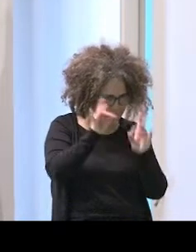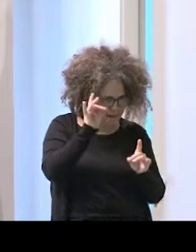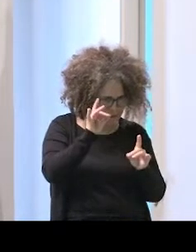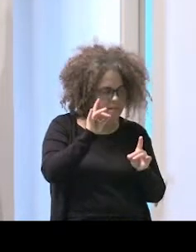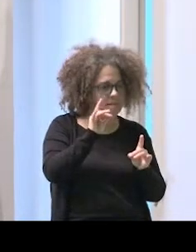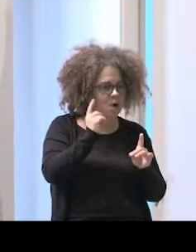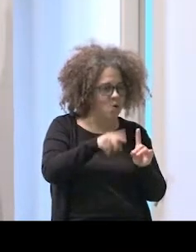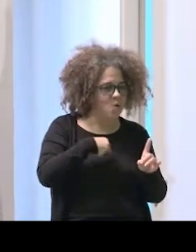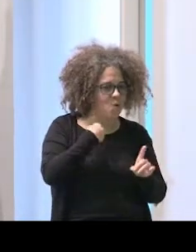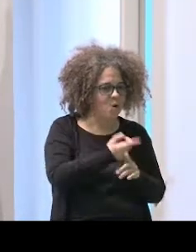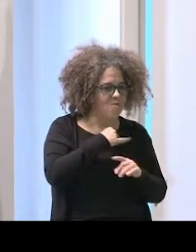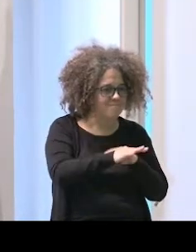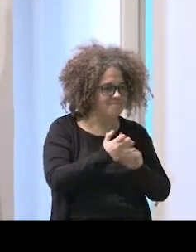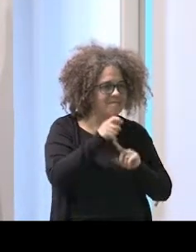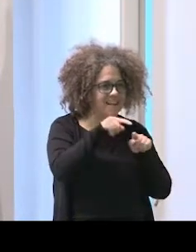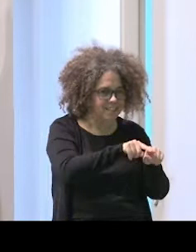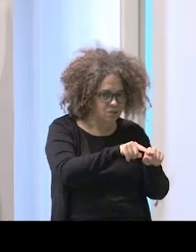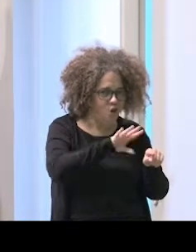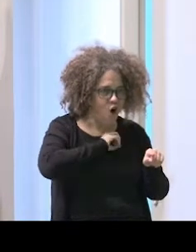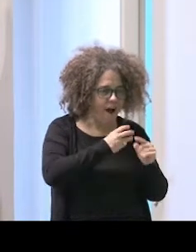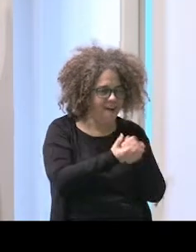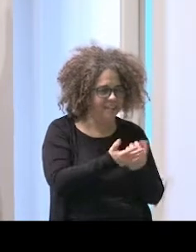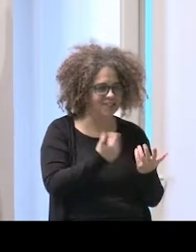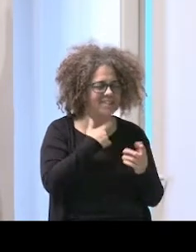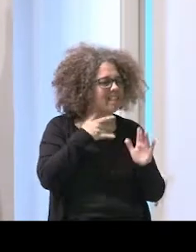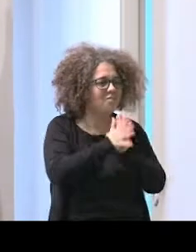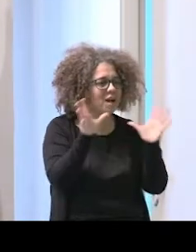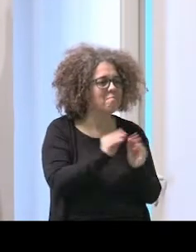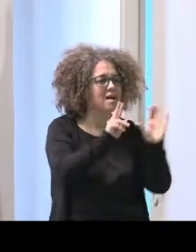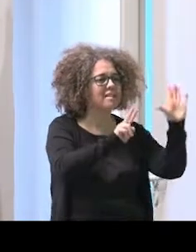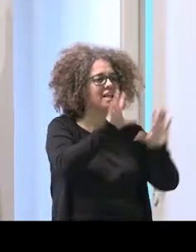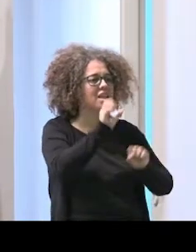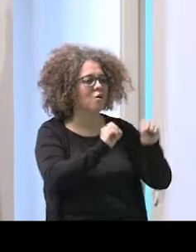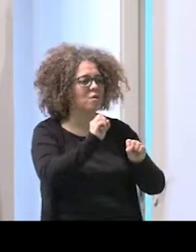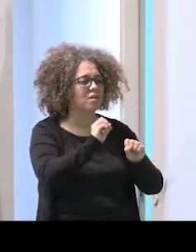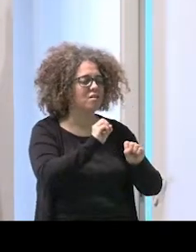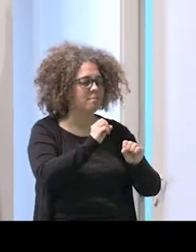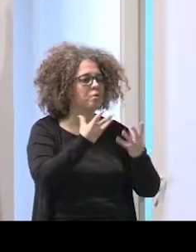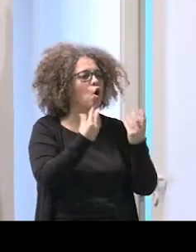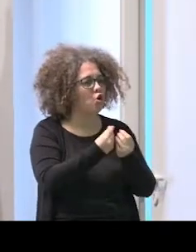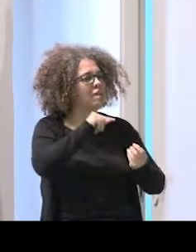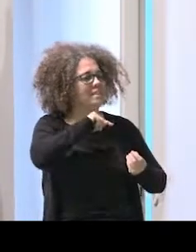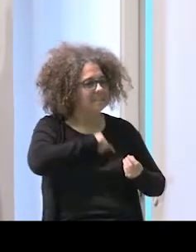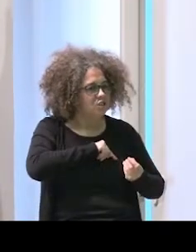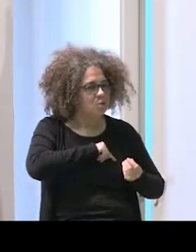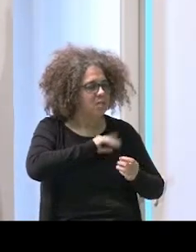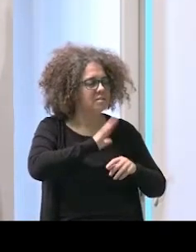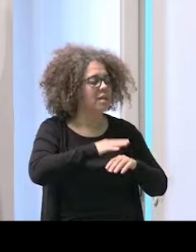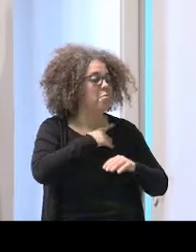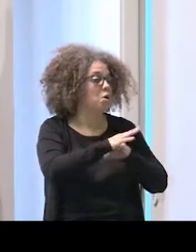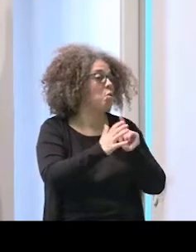son diagnosticados por los signos clínicos de infección congénita. O sea que el 75% de niños sintomáticos se nos pasan en el diagnóstico